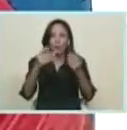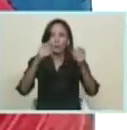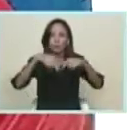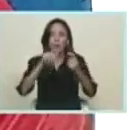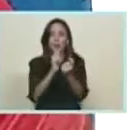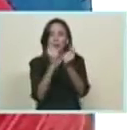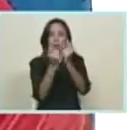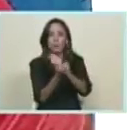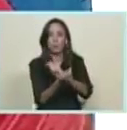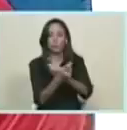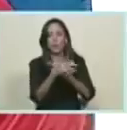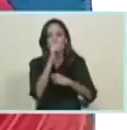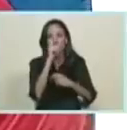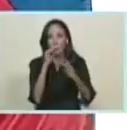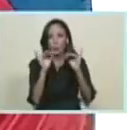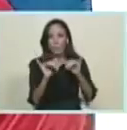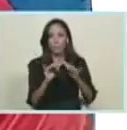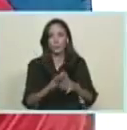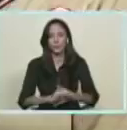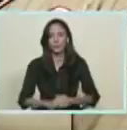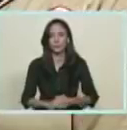instauró en 1908.